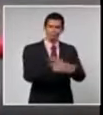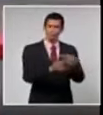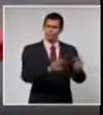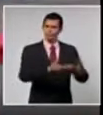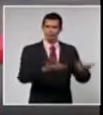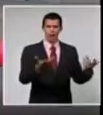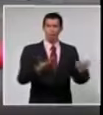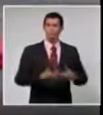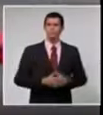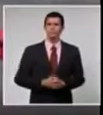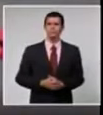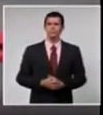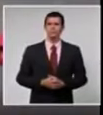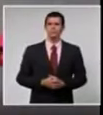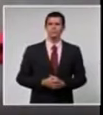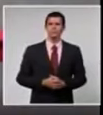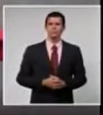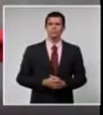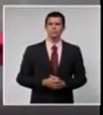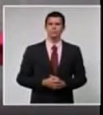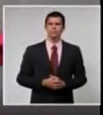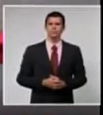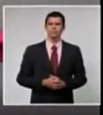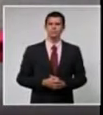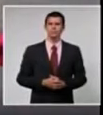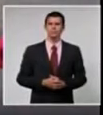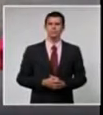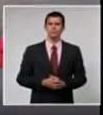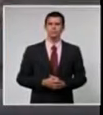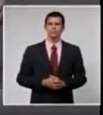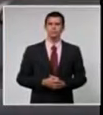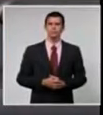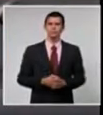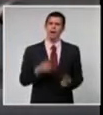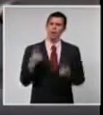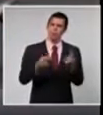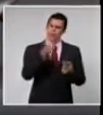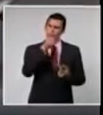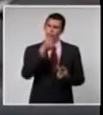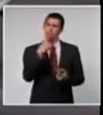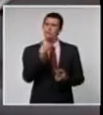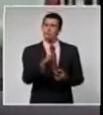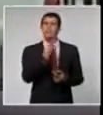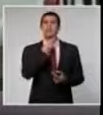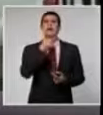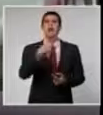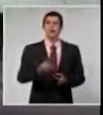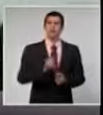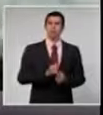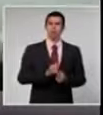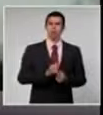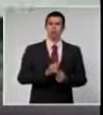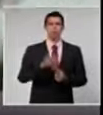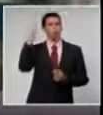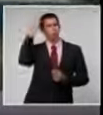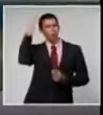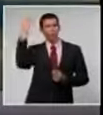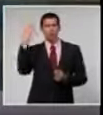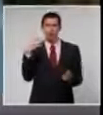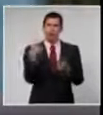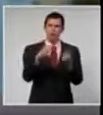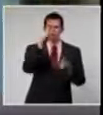pandemia. Según medios locales, el gobierno golpista tiene inutilizados o subutilizados varios